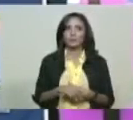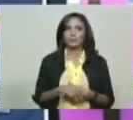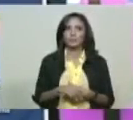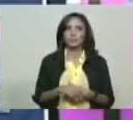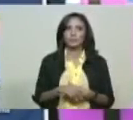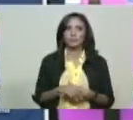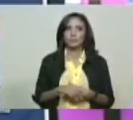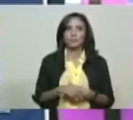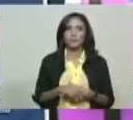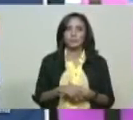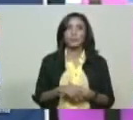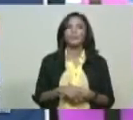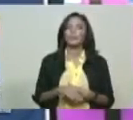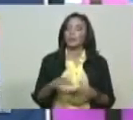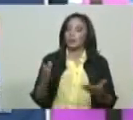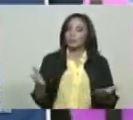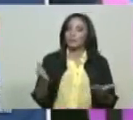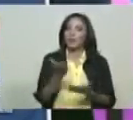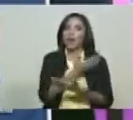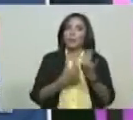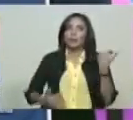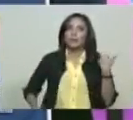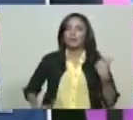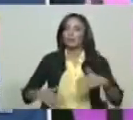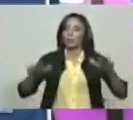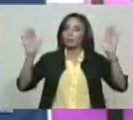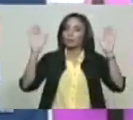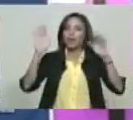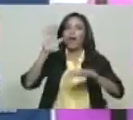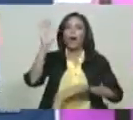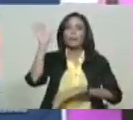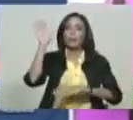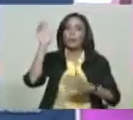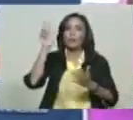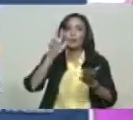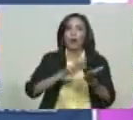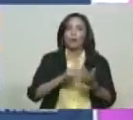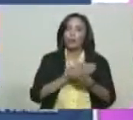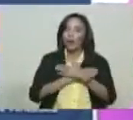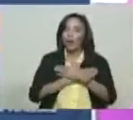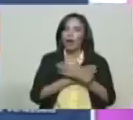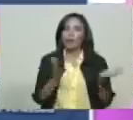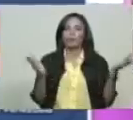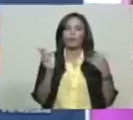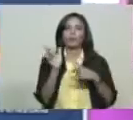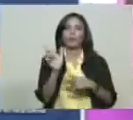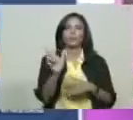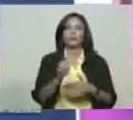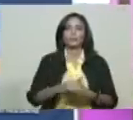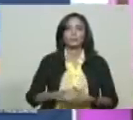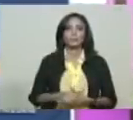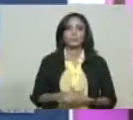Querido ¿usted acepta? Querido compañero, con las dos manos, a la orden del partido.